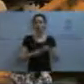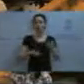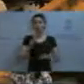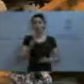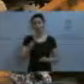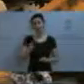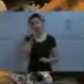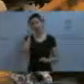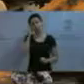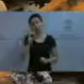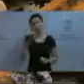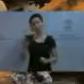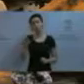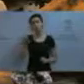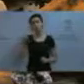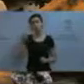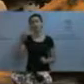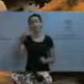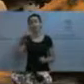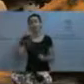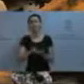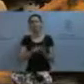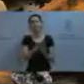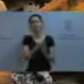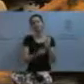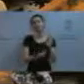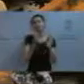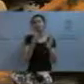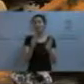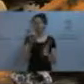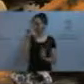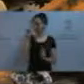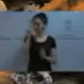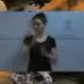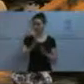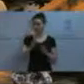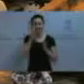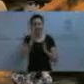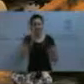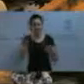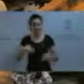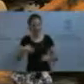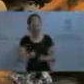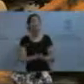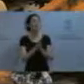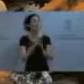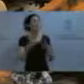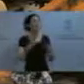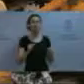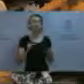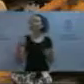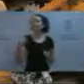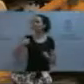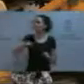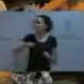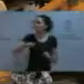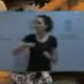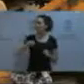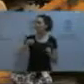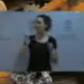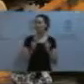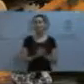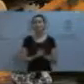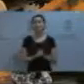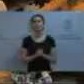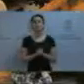lo de la Lloreda, donde en el proyecto había un proyecto de subestación eléctrica y no hay electricidad en el polígono. Señoría, le ruego que vaya concluyendo. Concluyo, señor presidente. No se pueden